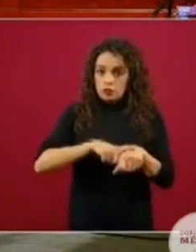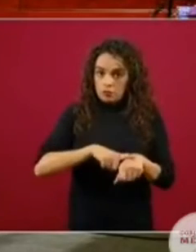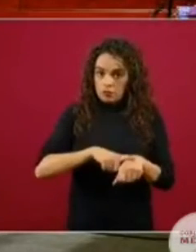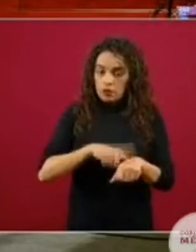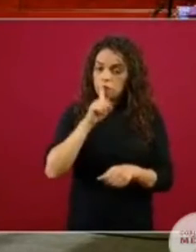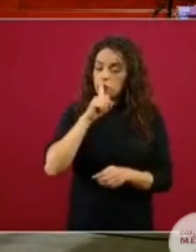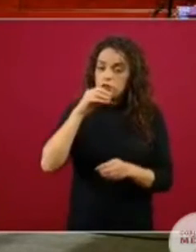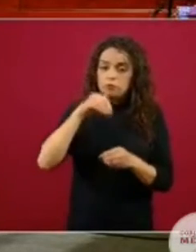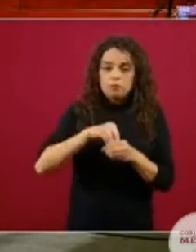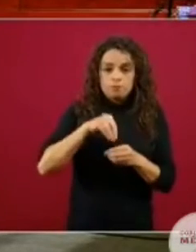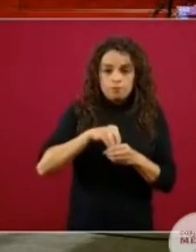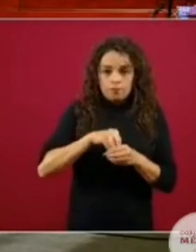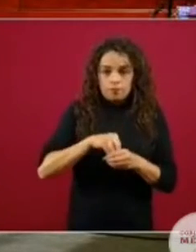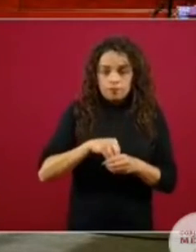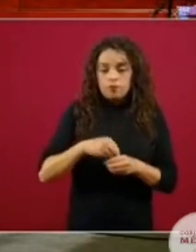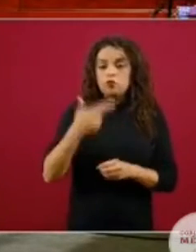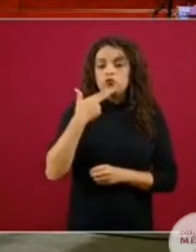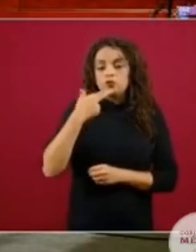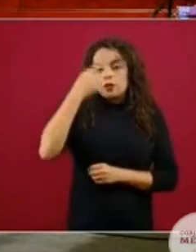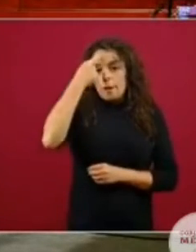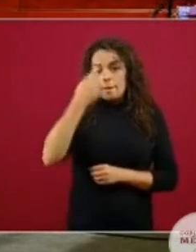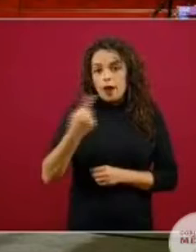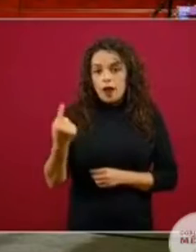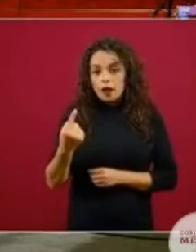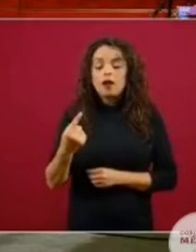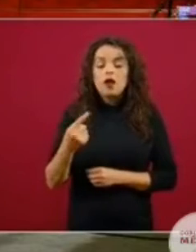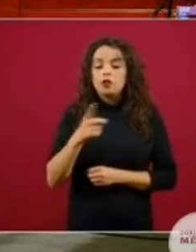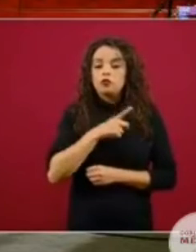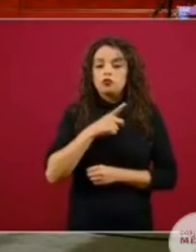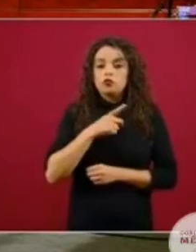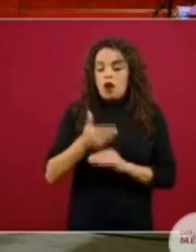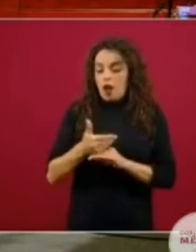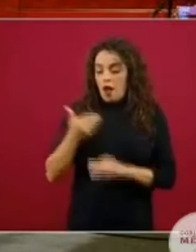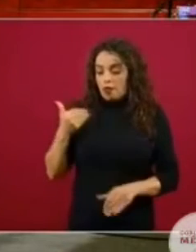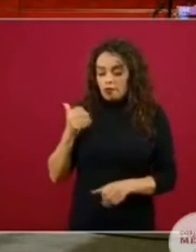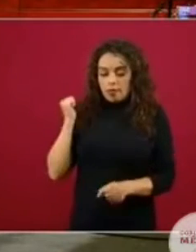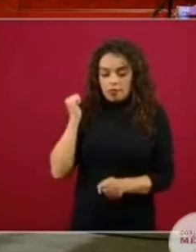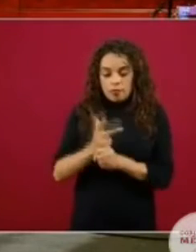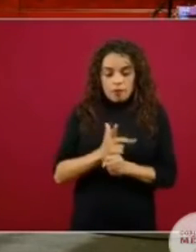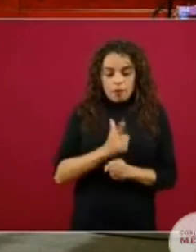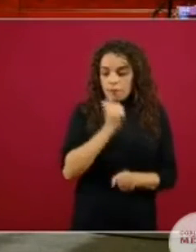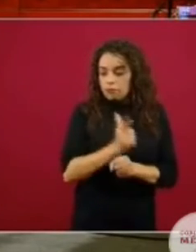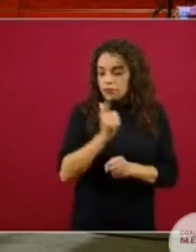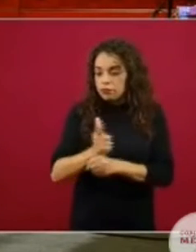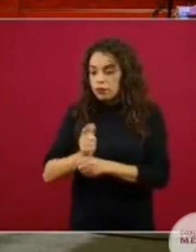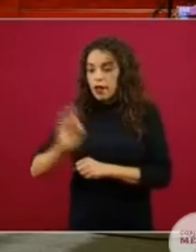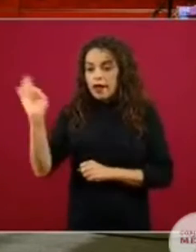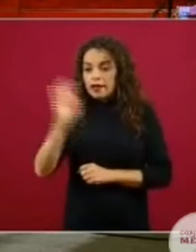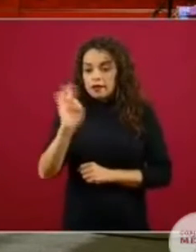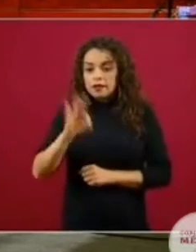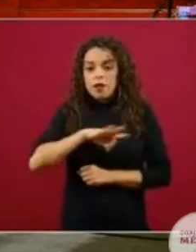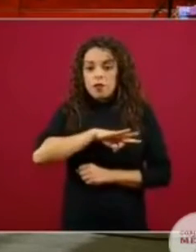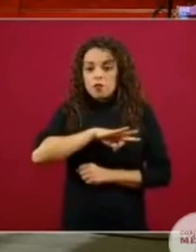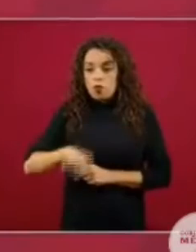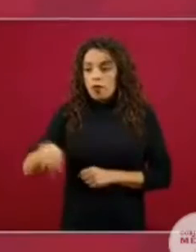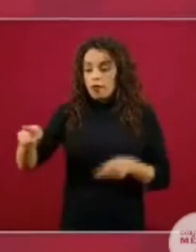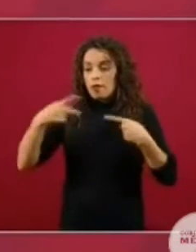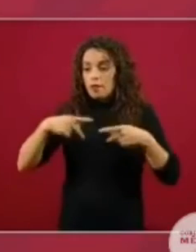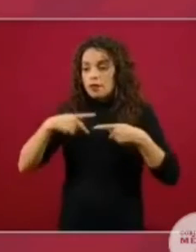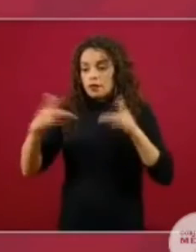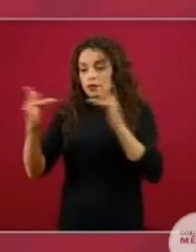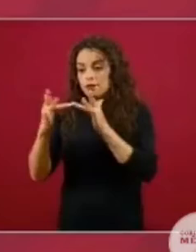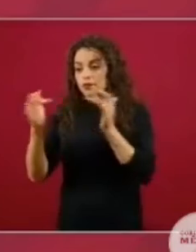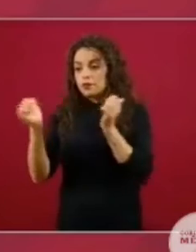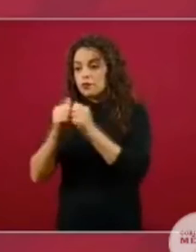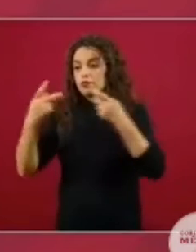utilizándose solamente para propósitos de una identificación temprana de personas que pudieran ser contactos de alguien